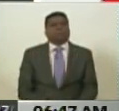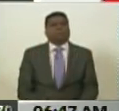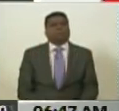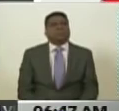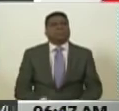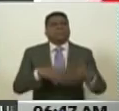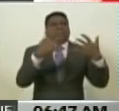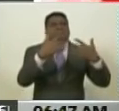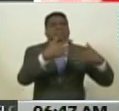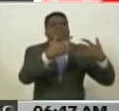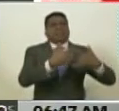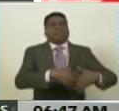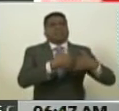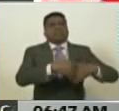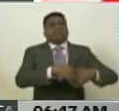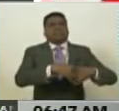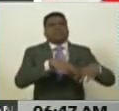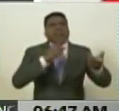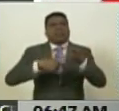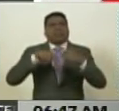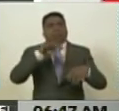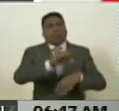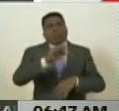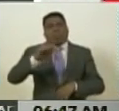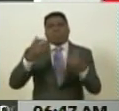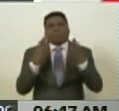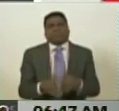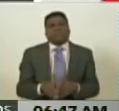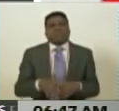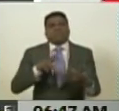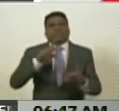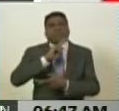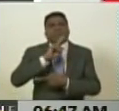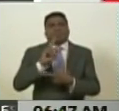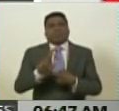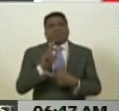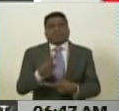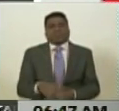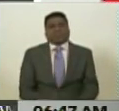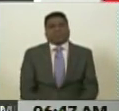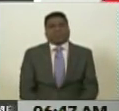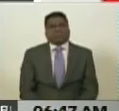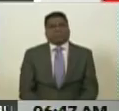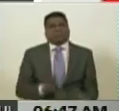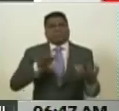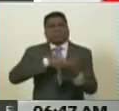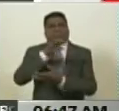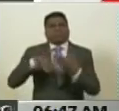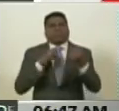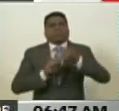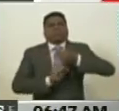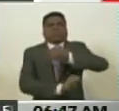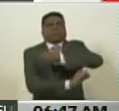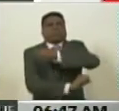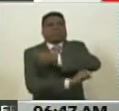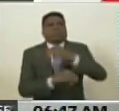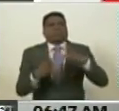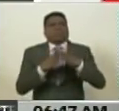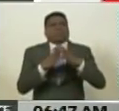Industriales y comerciantes desconfían que el nuevo gabinete resolverá la crisis y ellos se apoyan, obviamente, en la vocería de Conindustria y